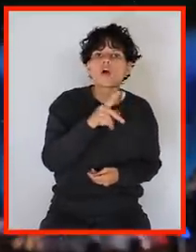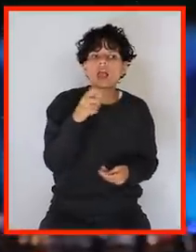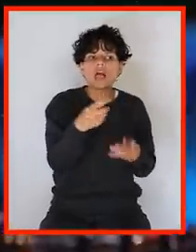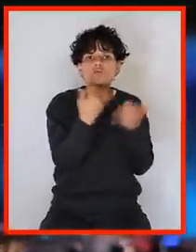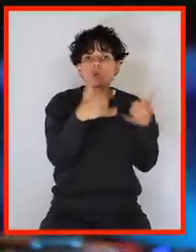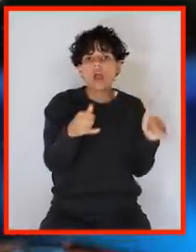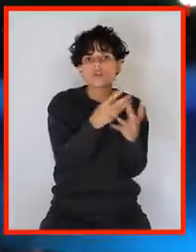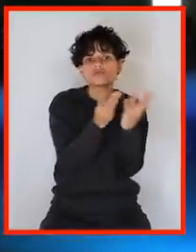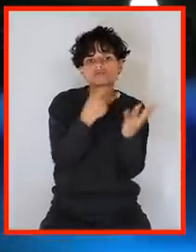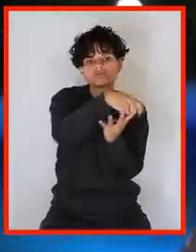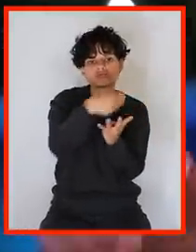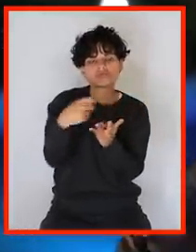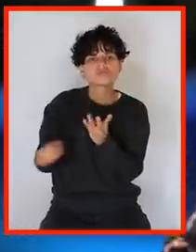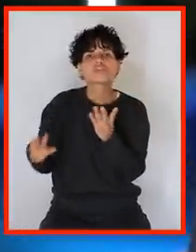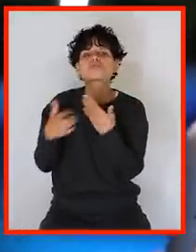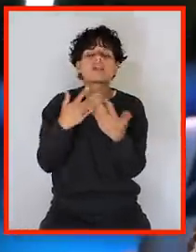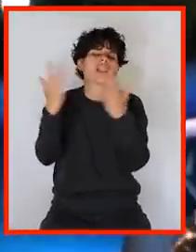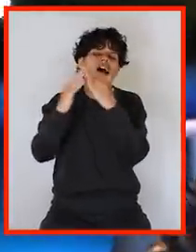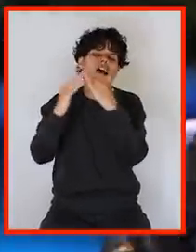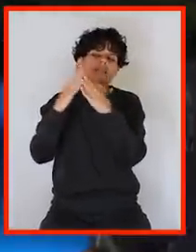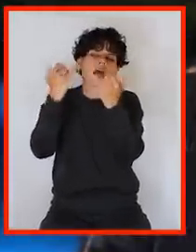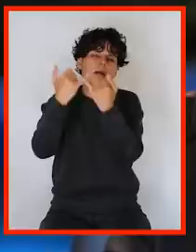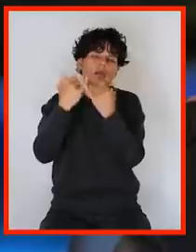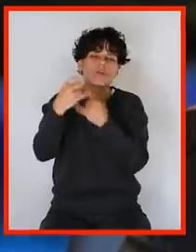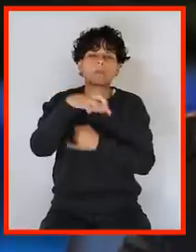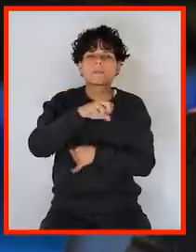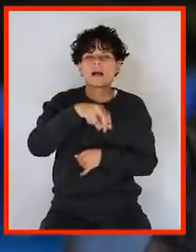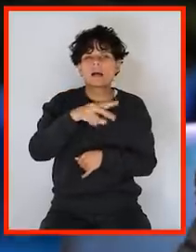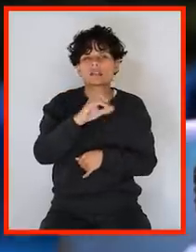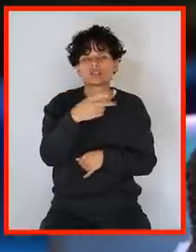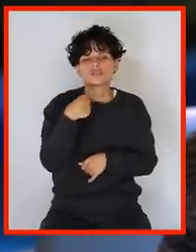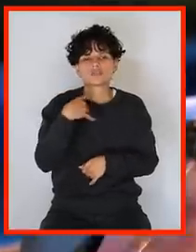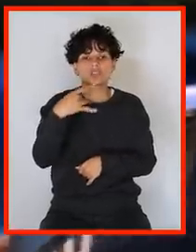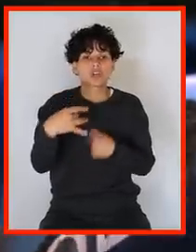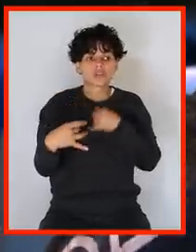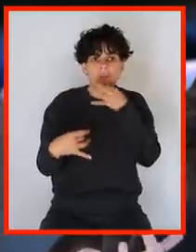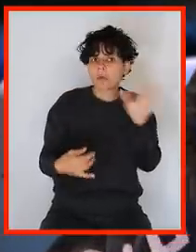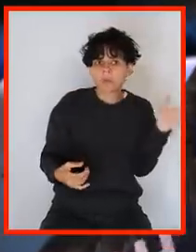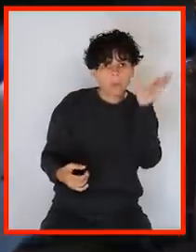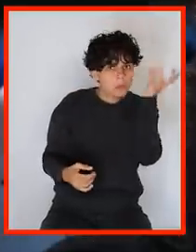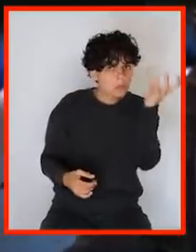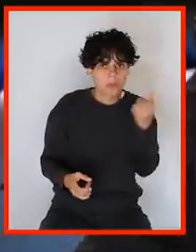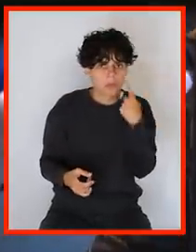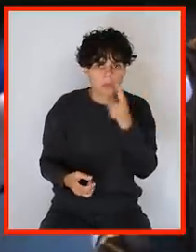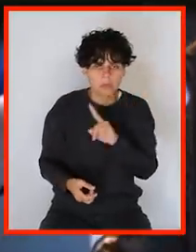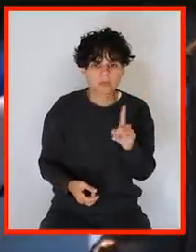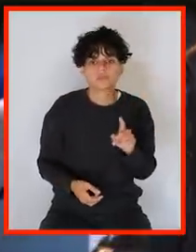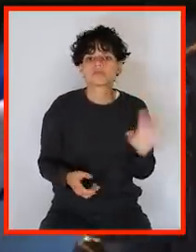jugar póker, sí. A la casa del Pacho, un amigo. Ya, hermano, démosle, pues. Yo dije, puta, yo no sé jugar,